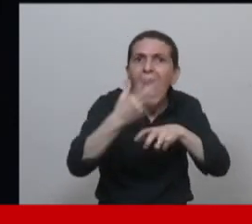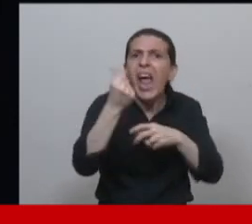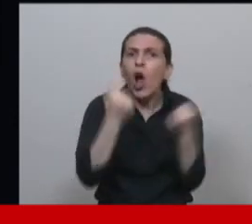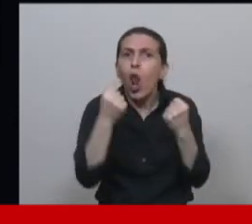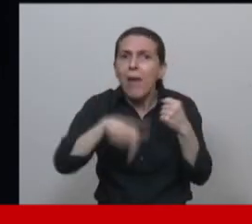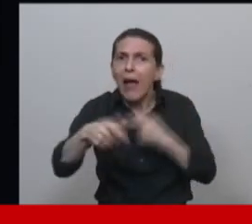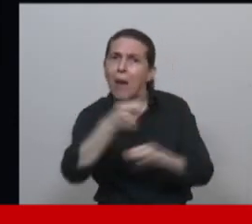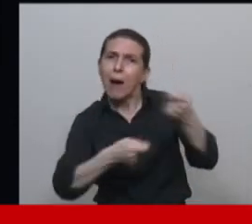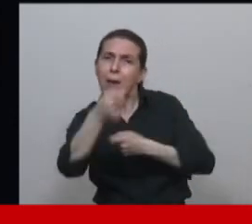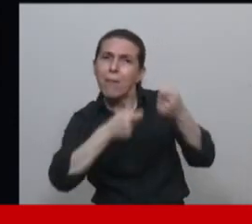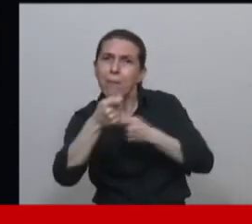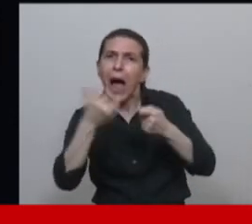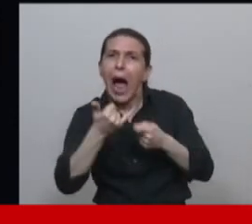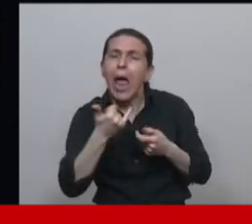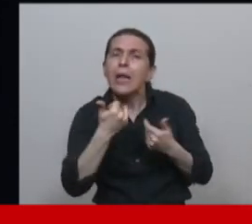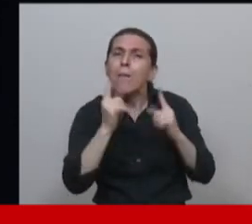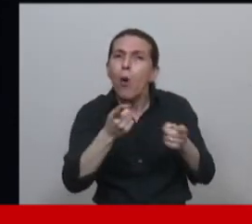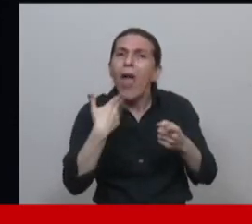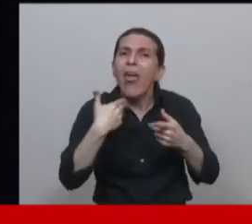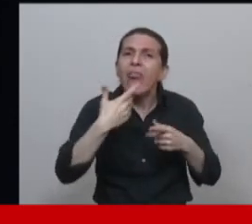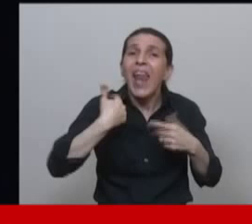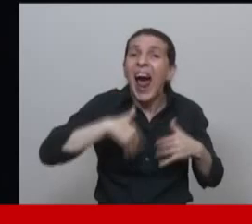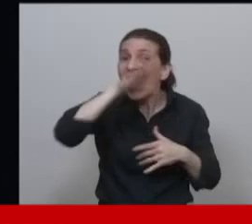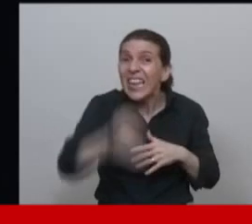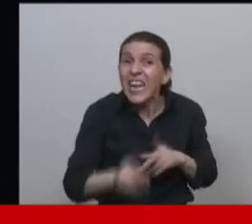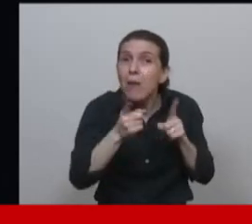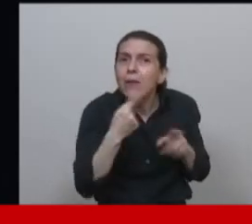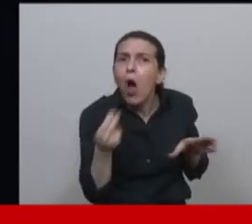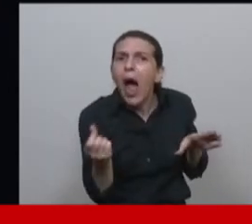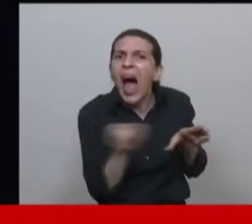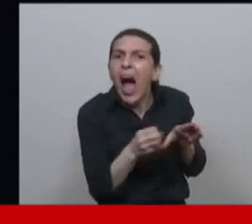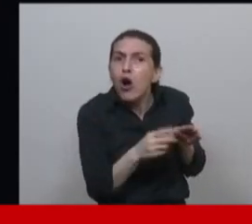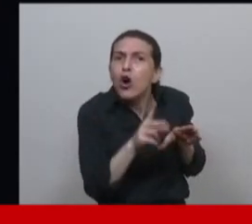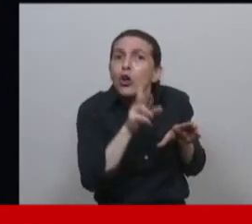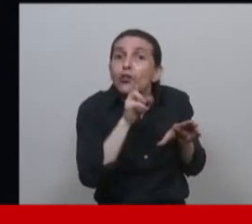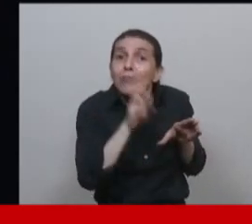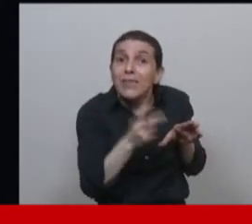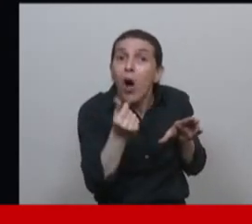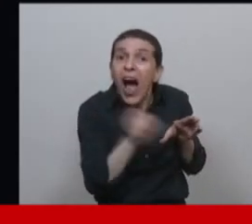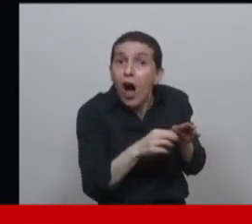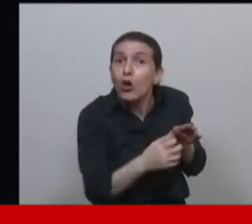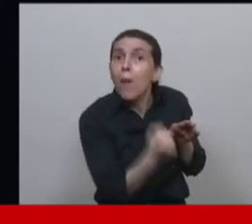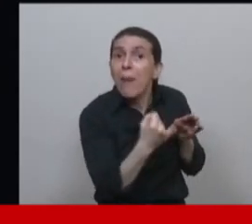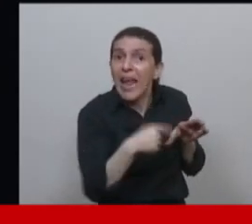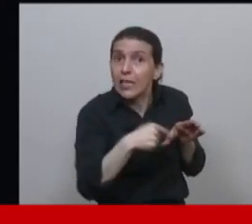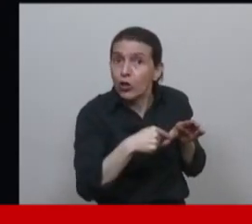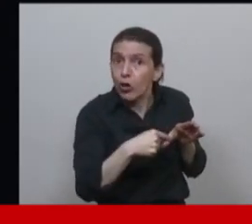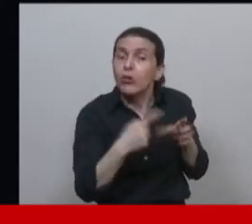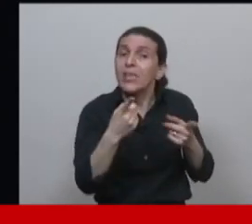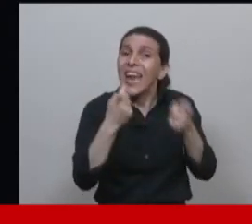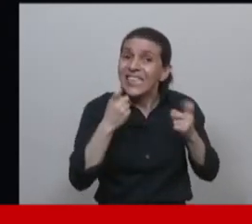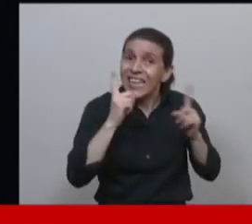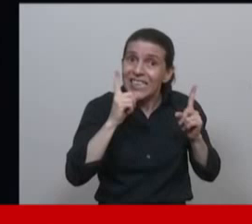que aumenten los niveles de ahorro en nuestra propia moneda y en nuestra propia legislación, algo que Argentina